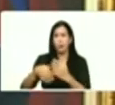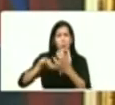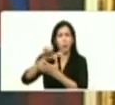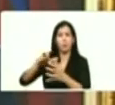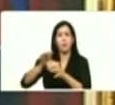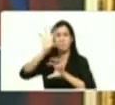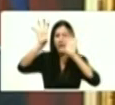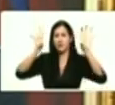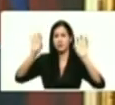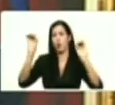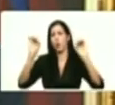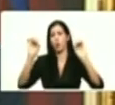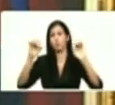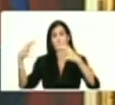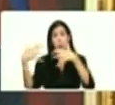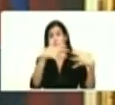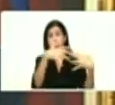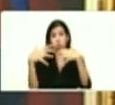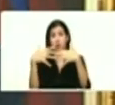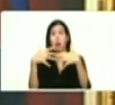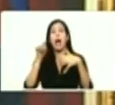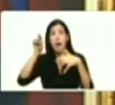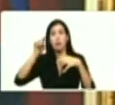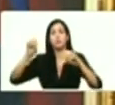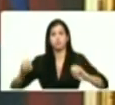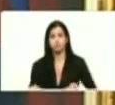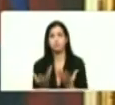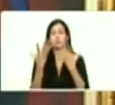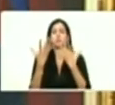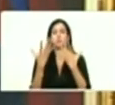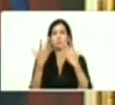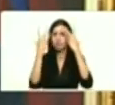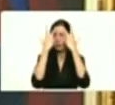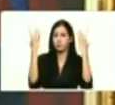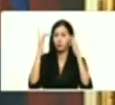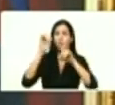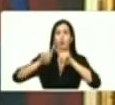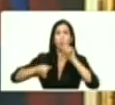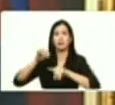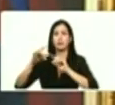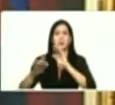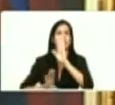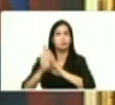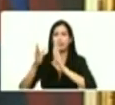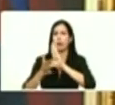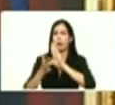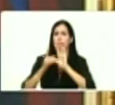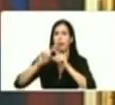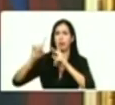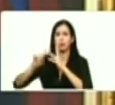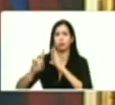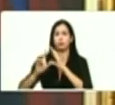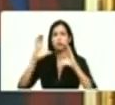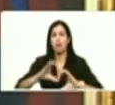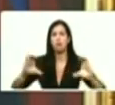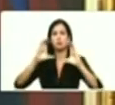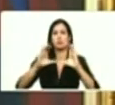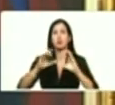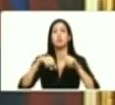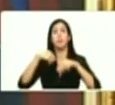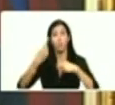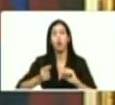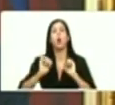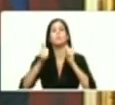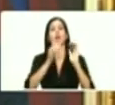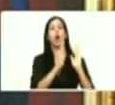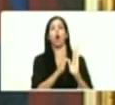confrontaciones en este caso bélicas y el surgimiento de nuevos niveles y formas de organización para el orden para